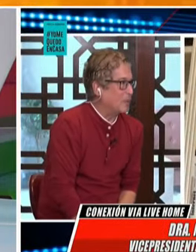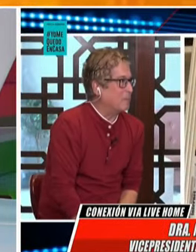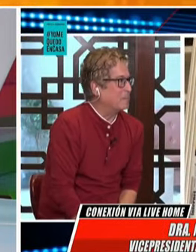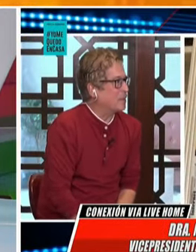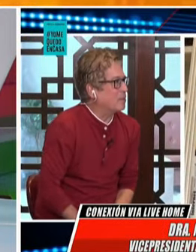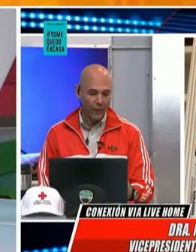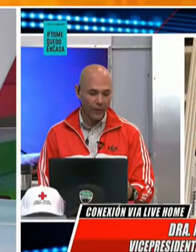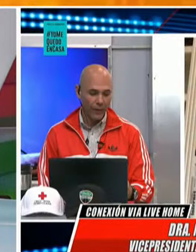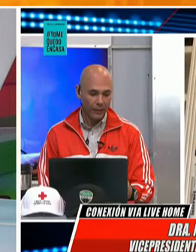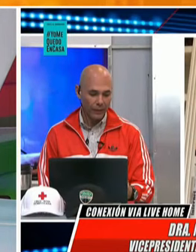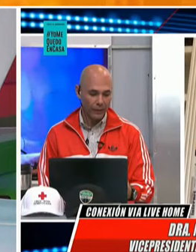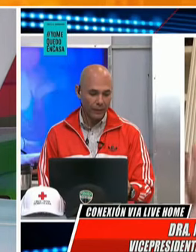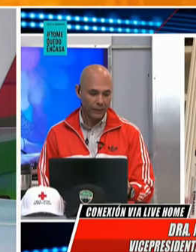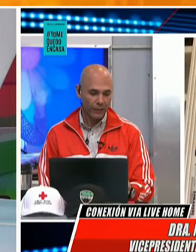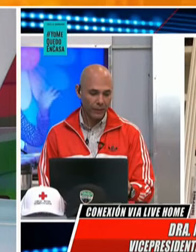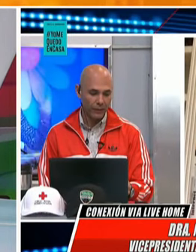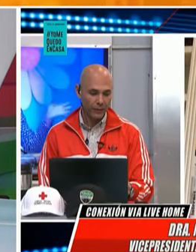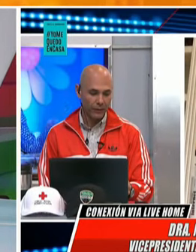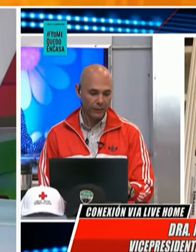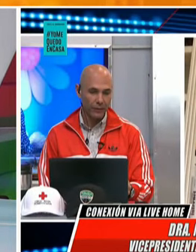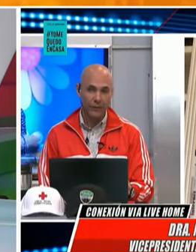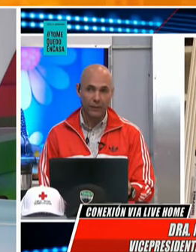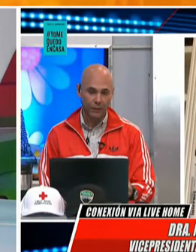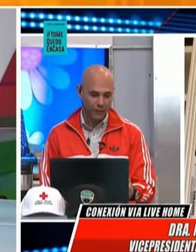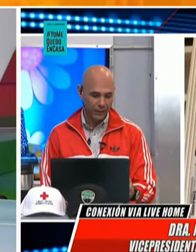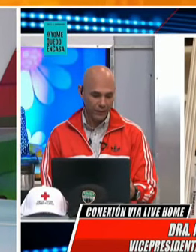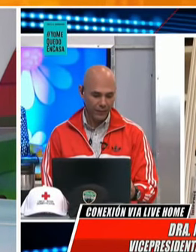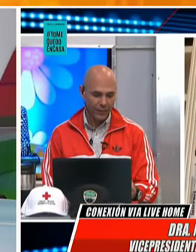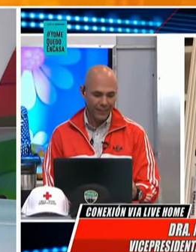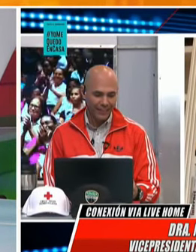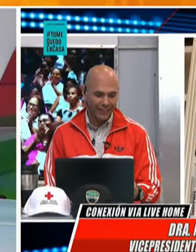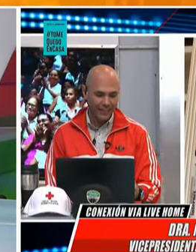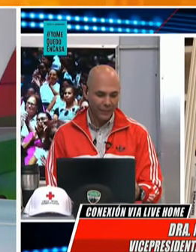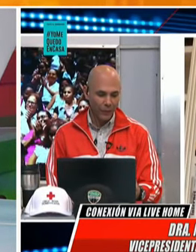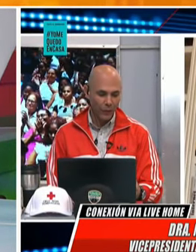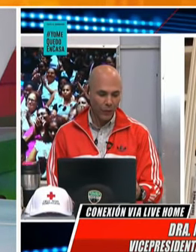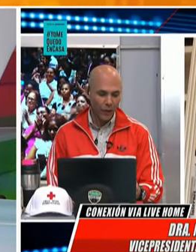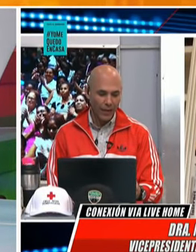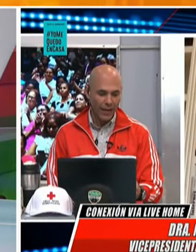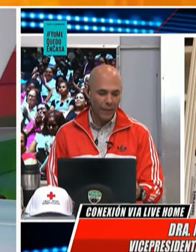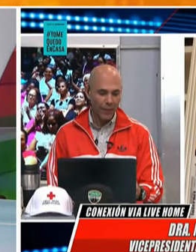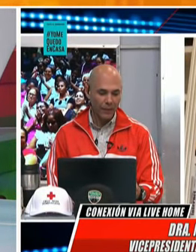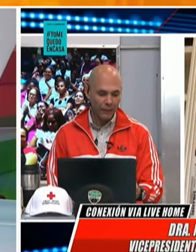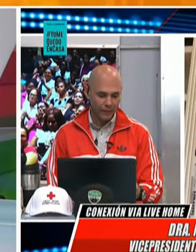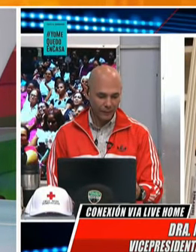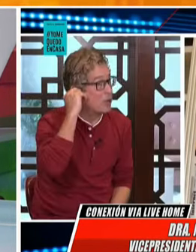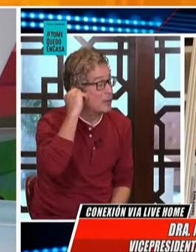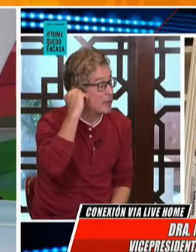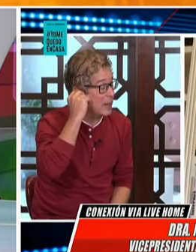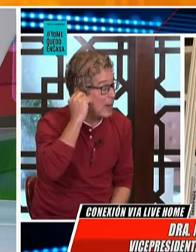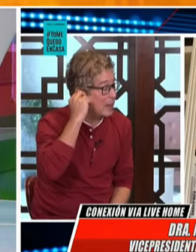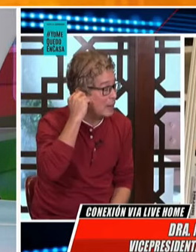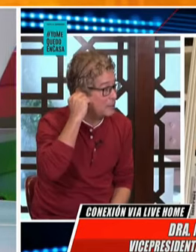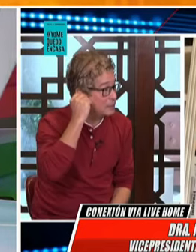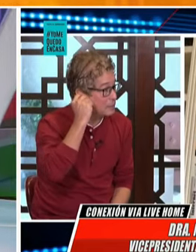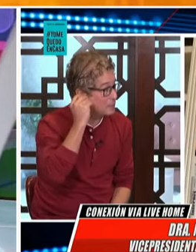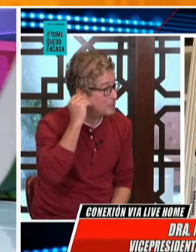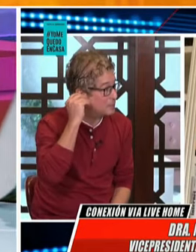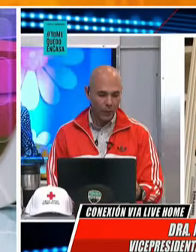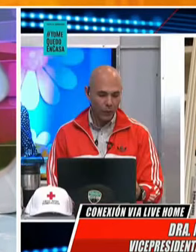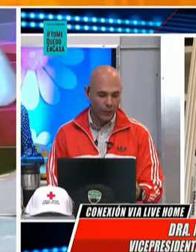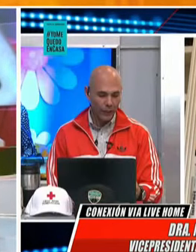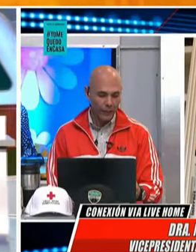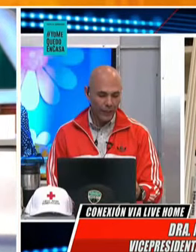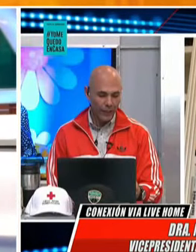tranquila. Mira, vamos a verlo. Voy a hablar de política, vamos. Sí, bueno. Nada de política, ahí. Nada. La